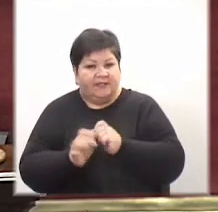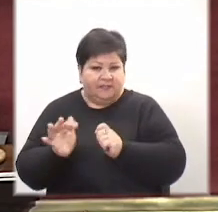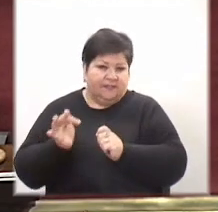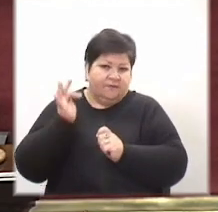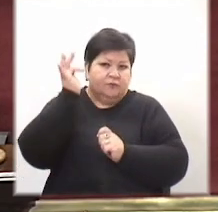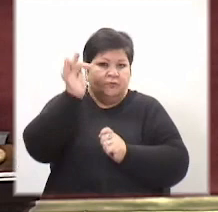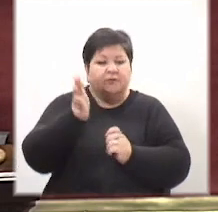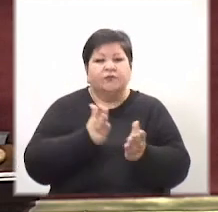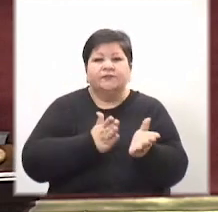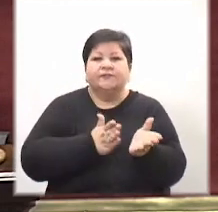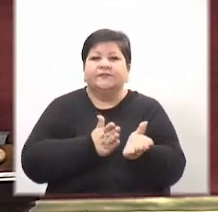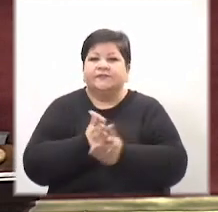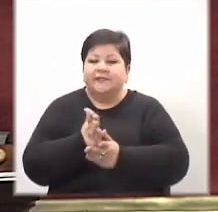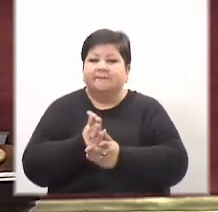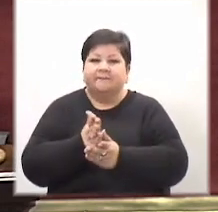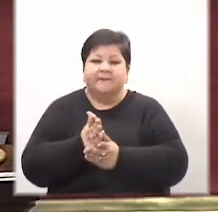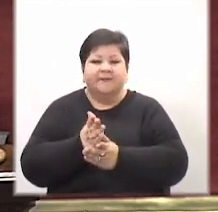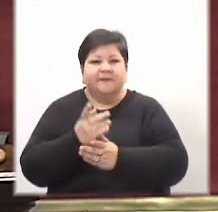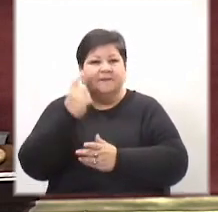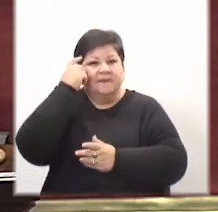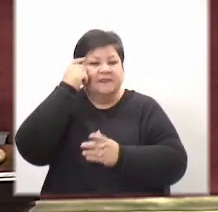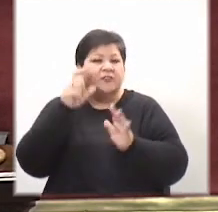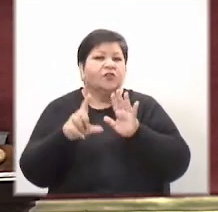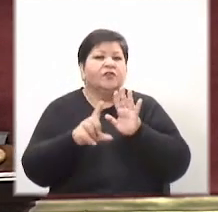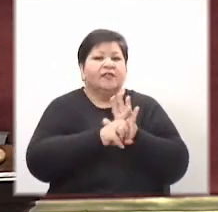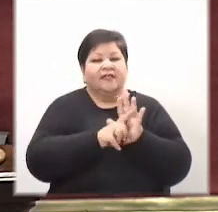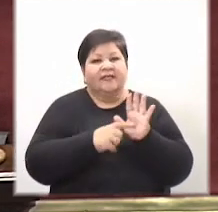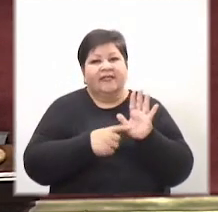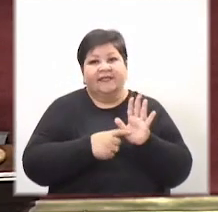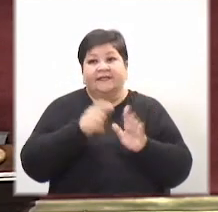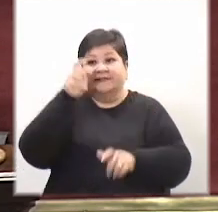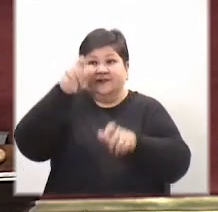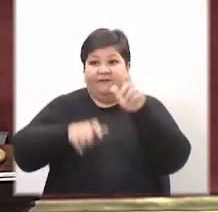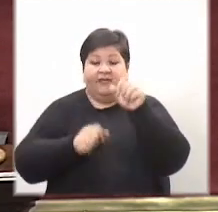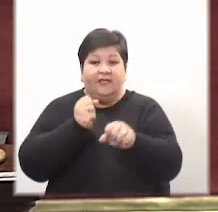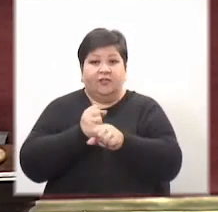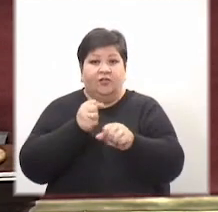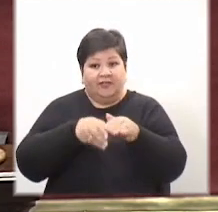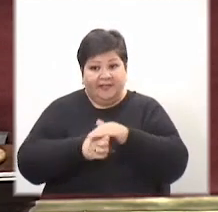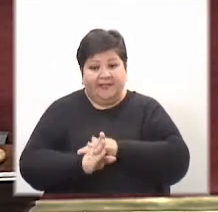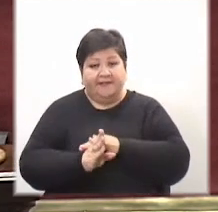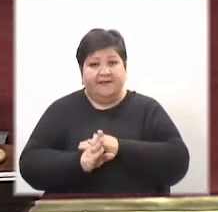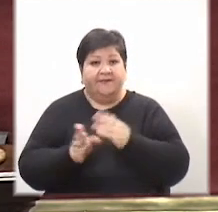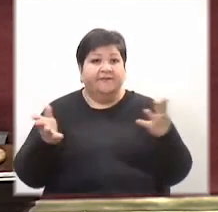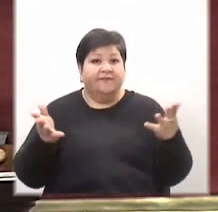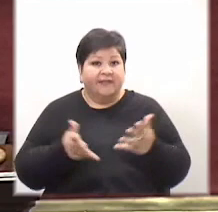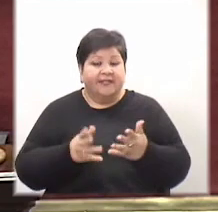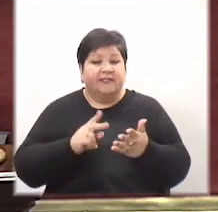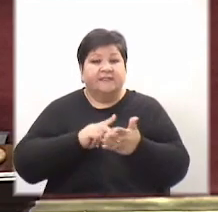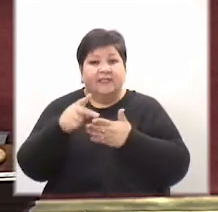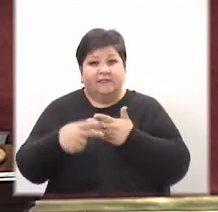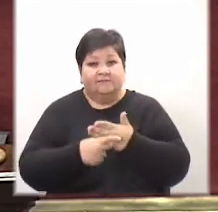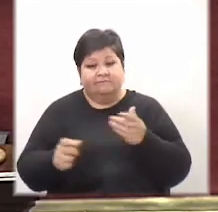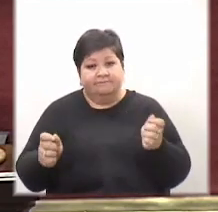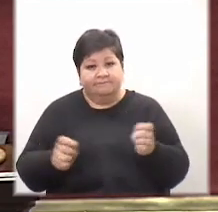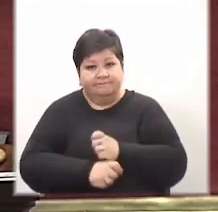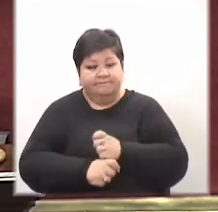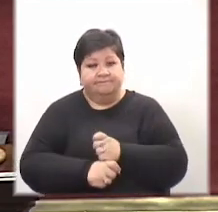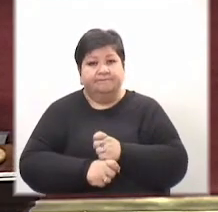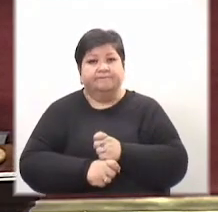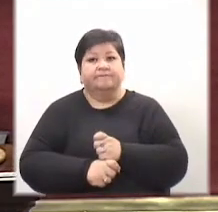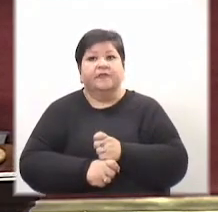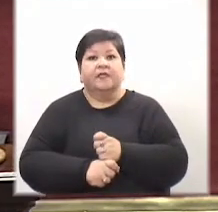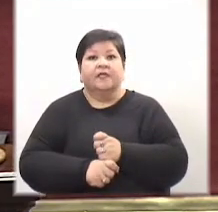siempre debiendo ser materia de ley. Los trabajadores que ingresan a partir de la vigencia de la presente reforma